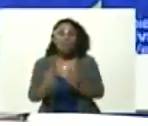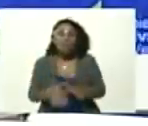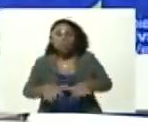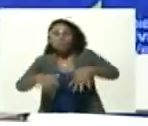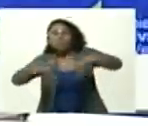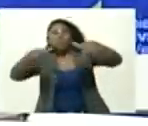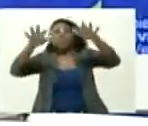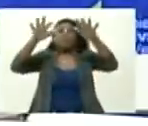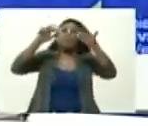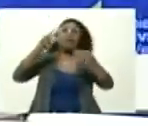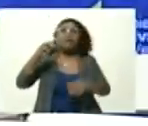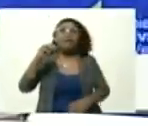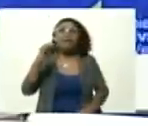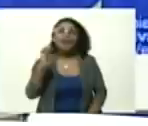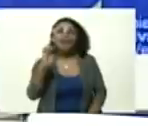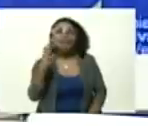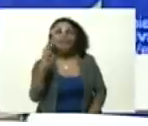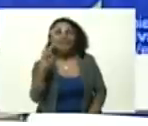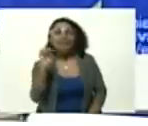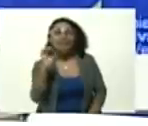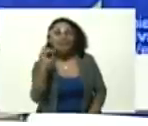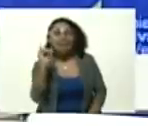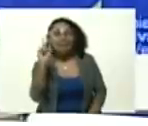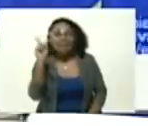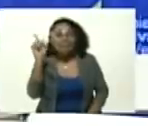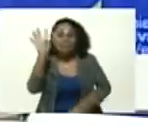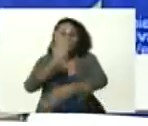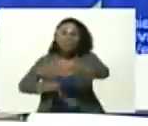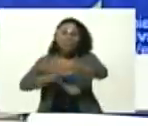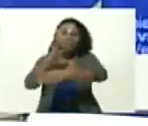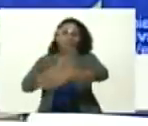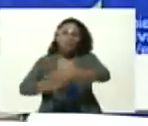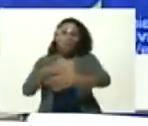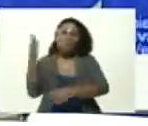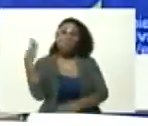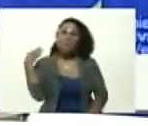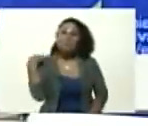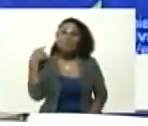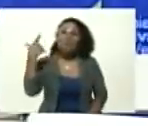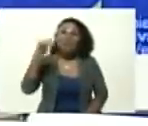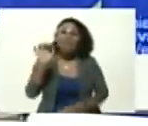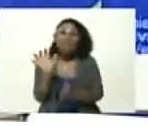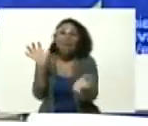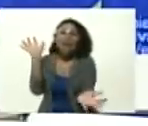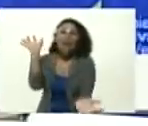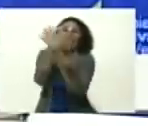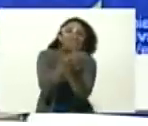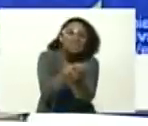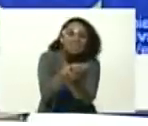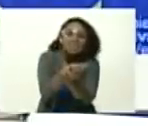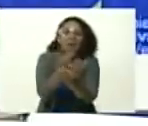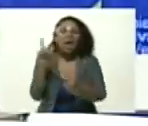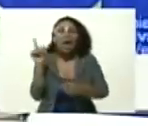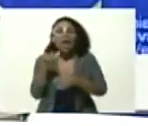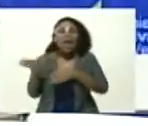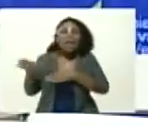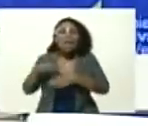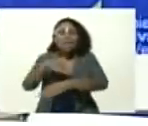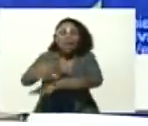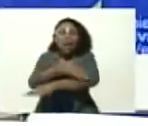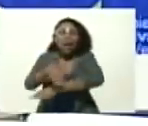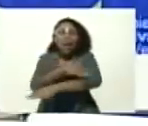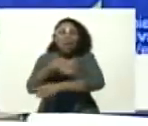río Neverí en Barcelona. Me dicen que hay caimanes en las calles. El río